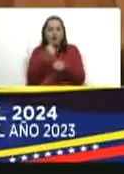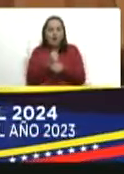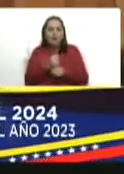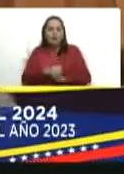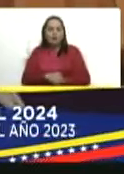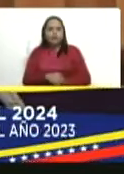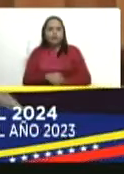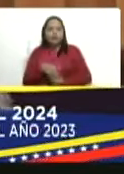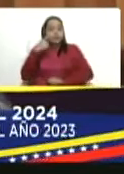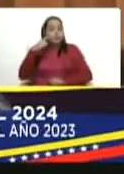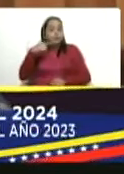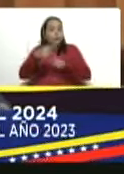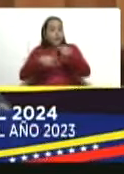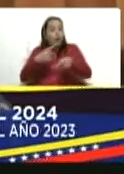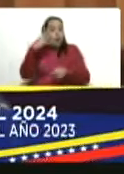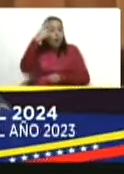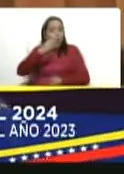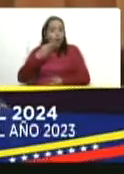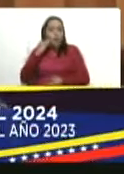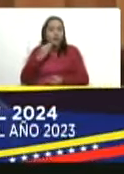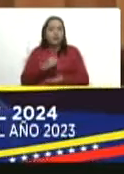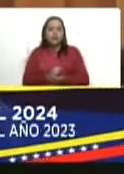Quizás las generaciones más jóvenes